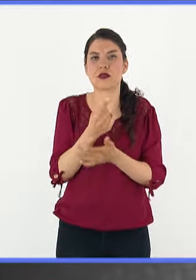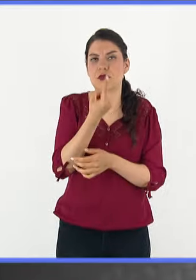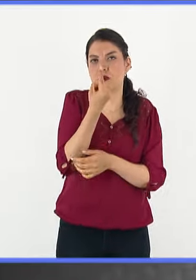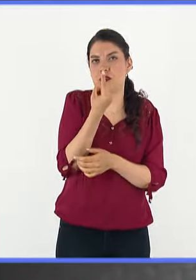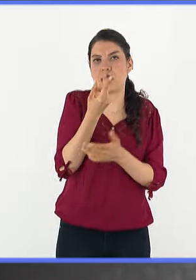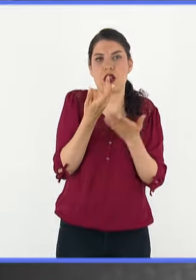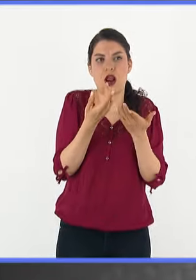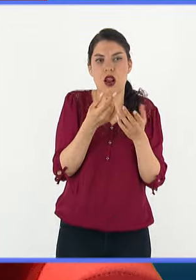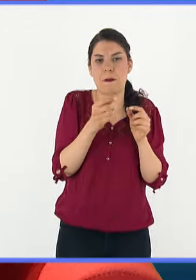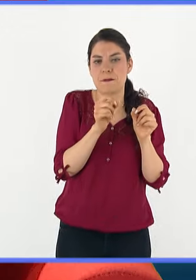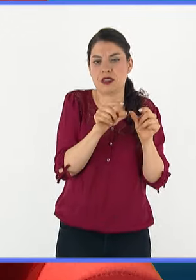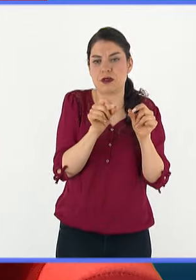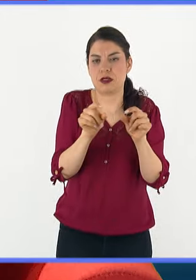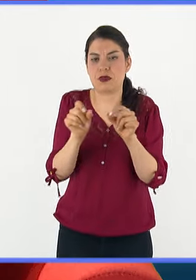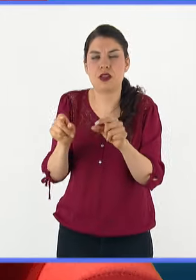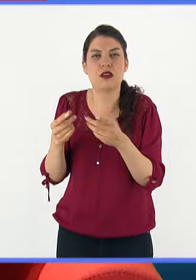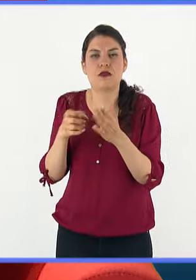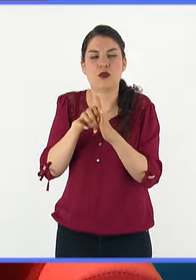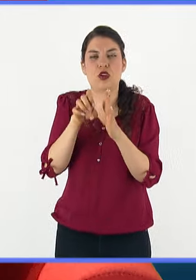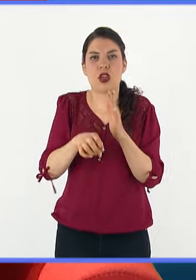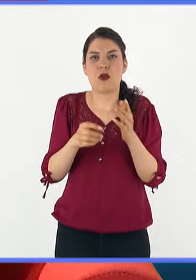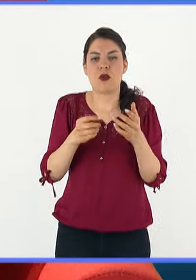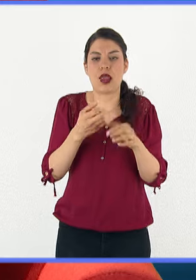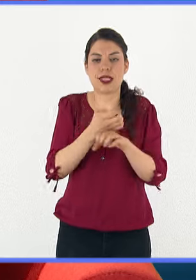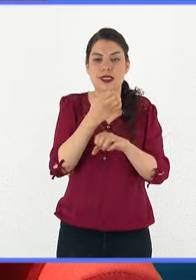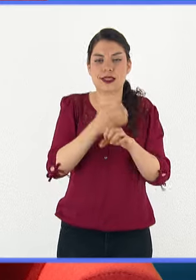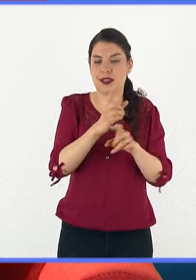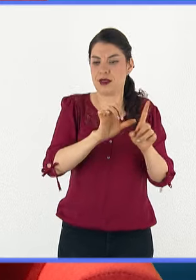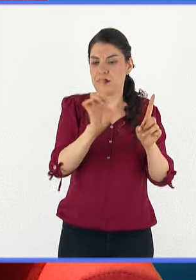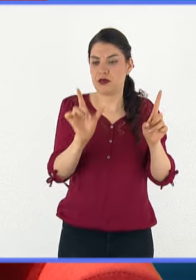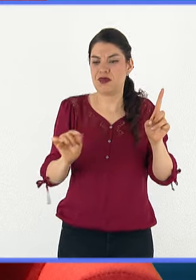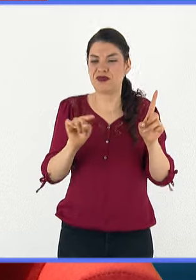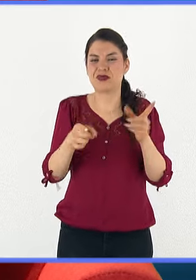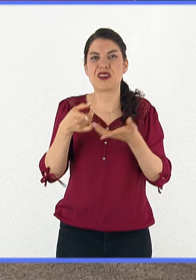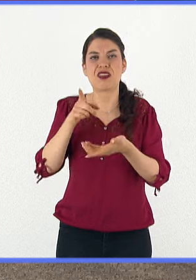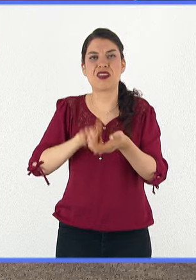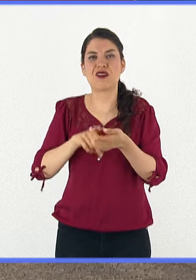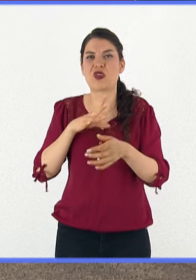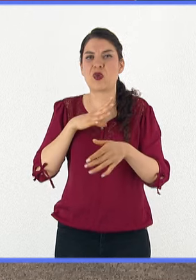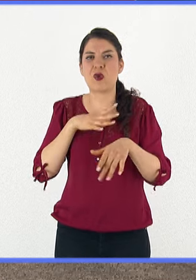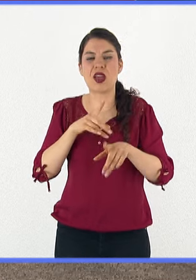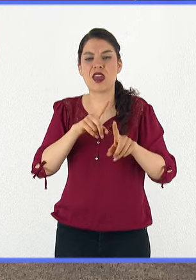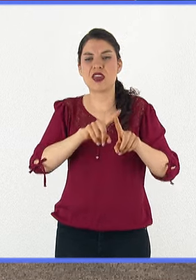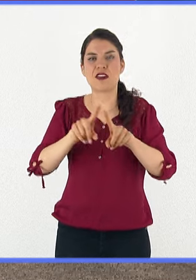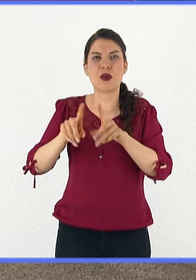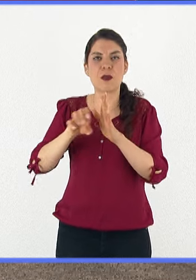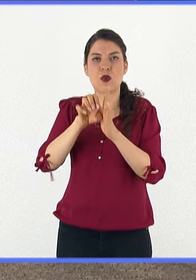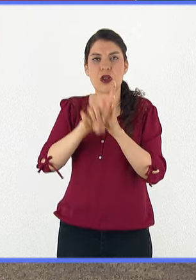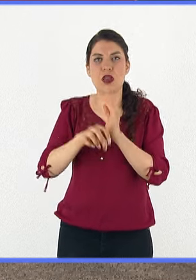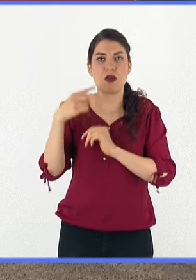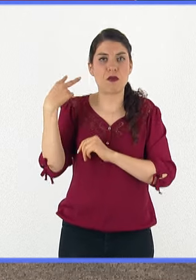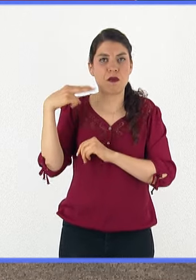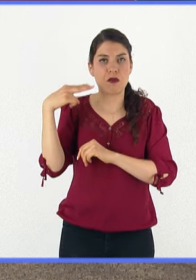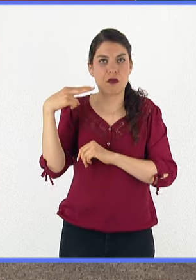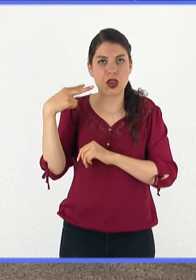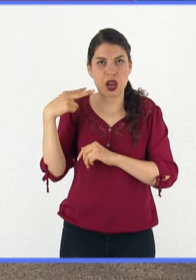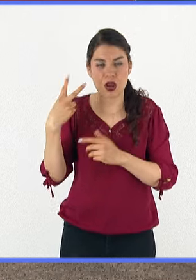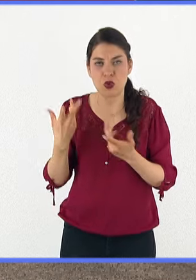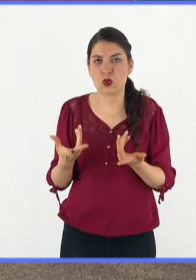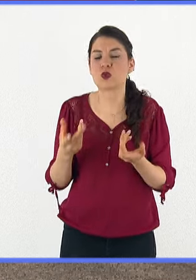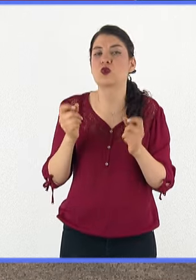pasa Bueno hay estados de la república que hasta en su interior tienen diferencias clarísimas Veracruz un estado tan dilatado